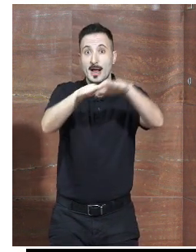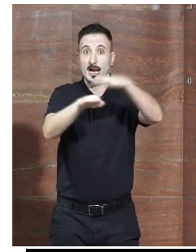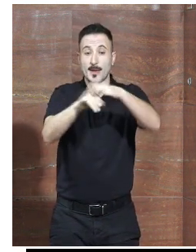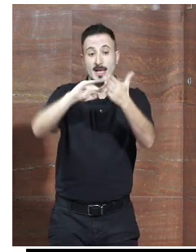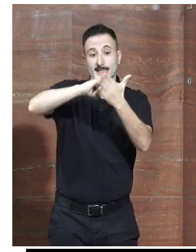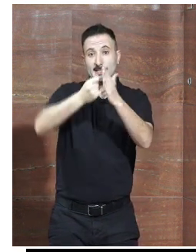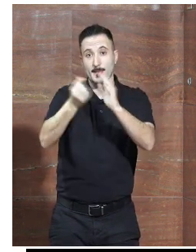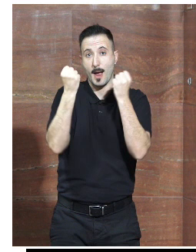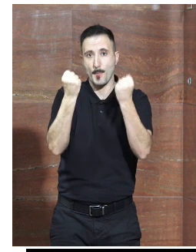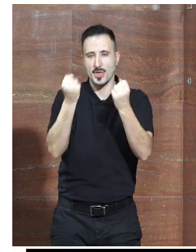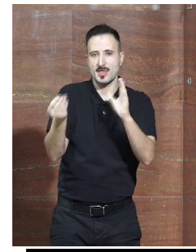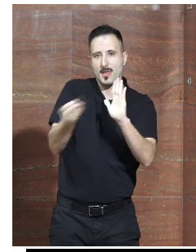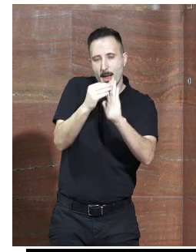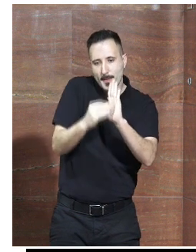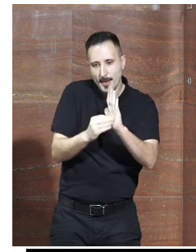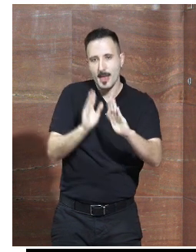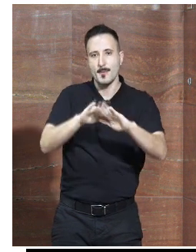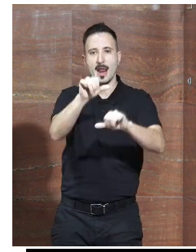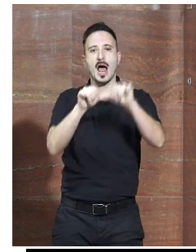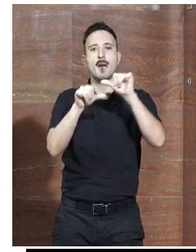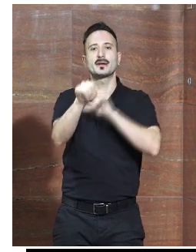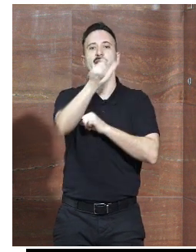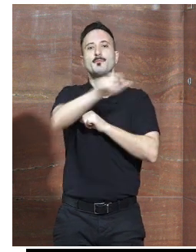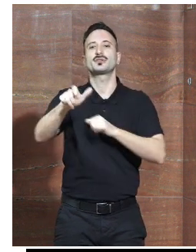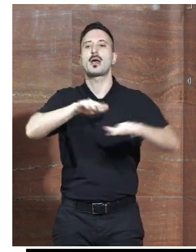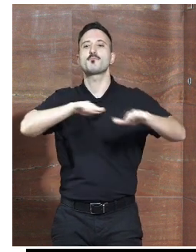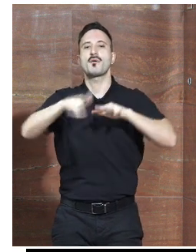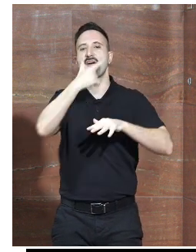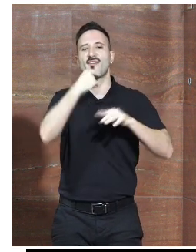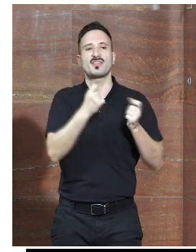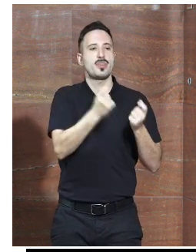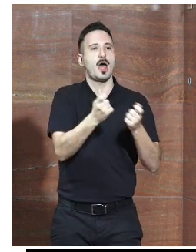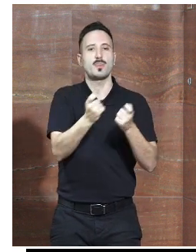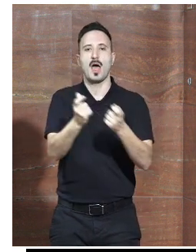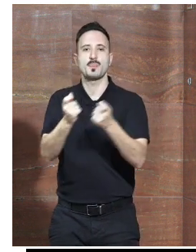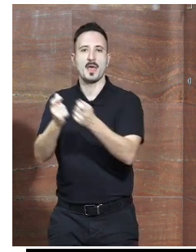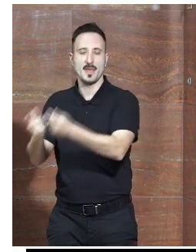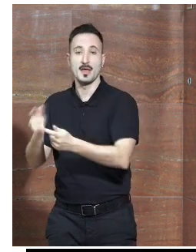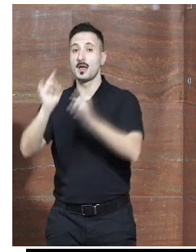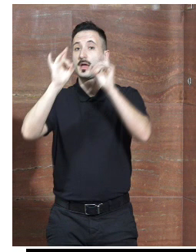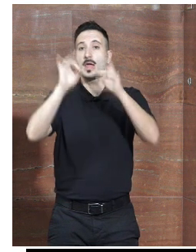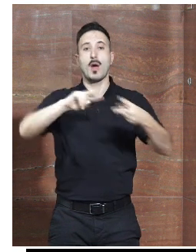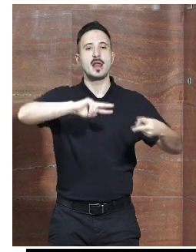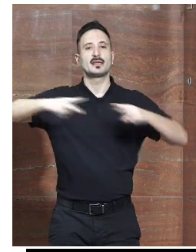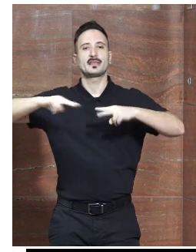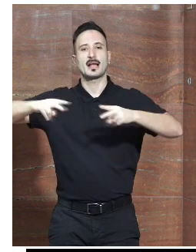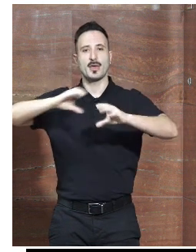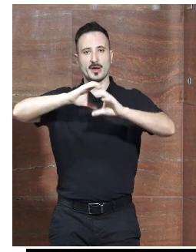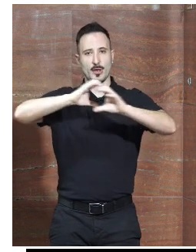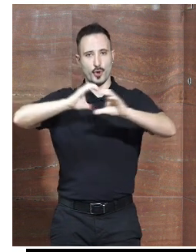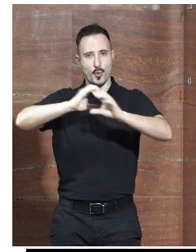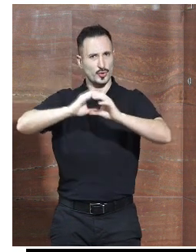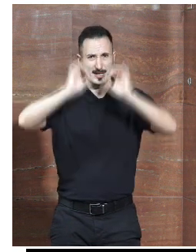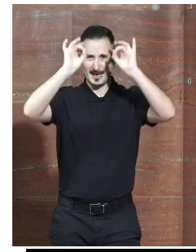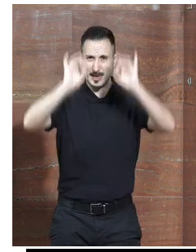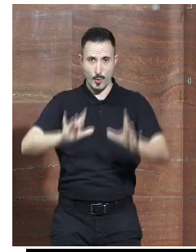final lo que intenta es facilitar la movilidad de las personas, ¿no? Al igual que los intercambiadores de bus, ¿no?